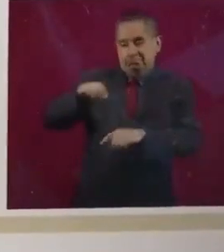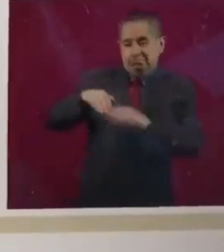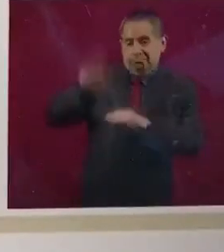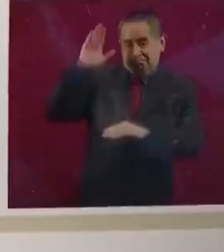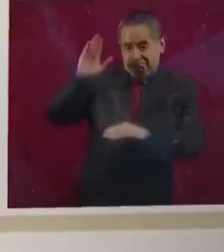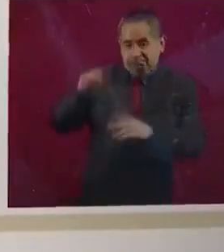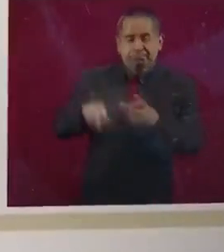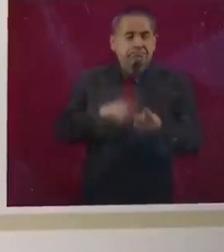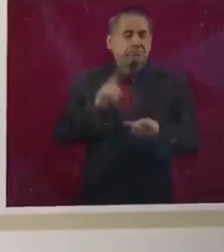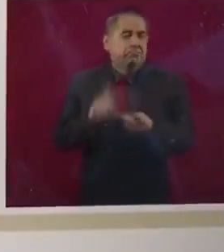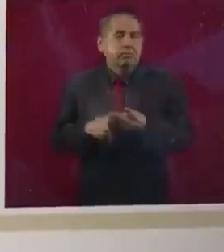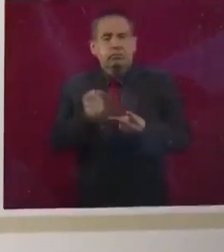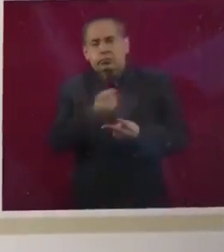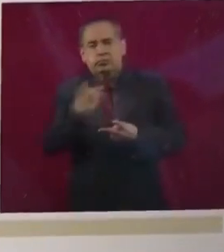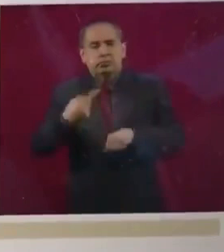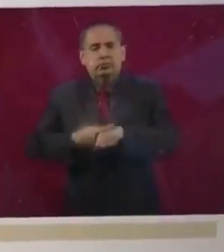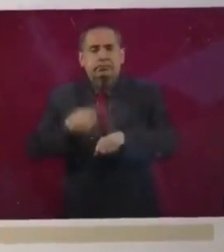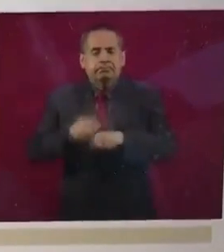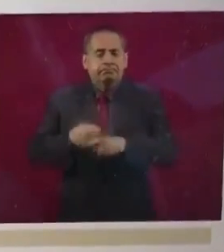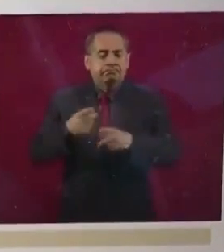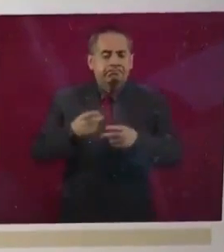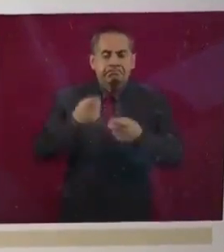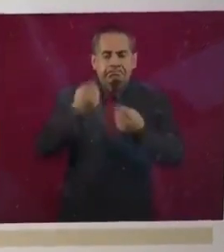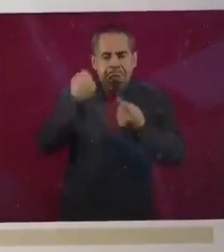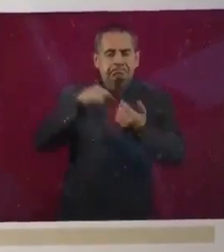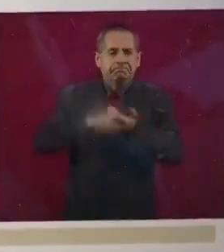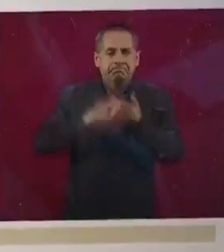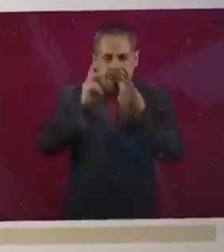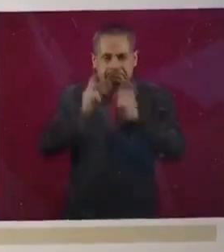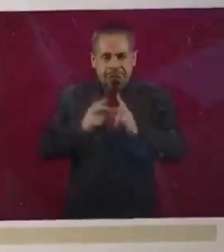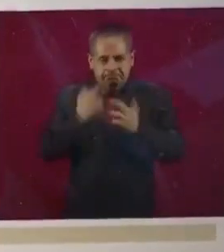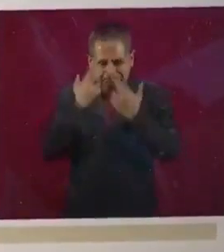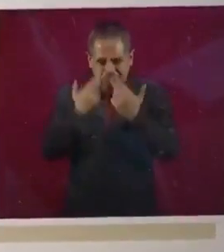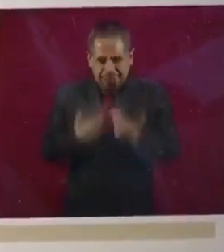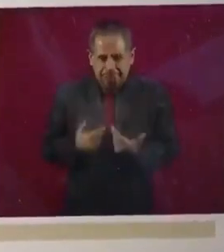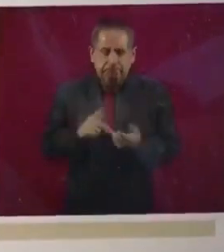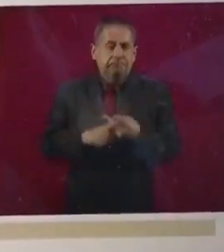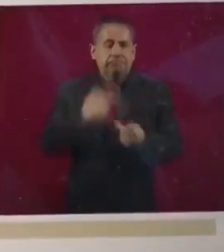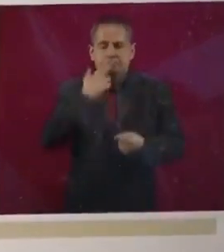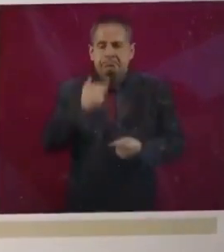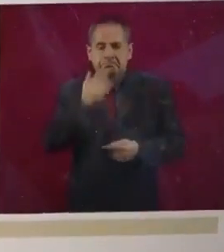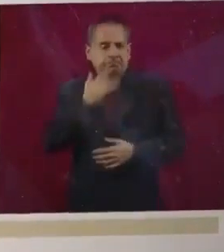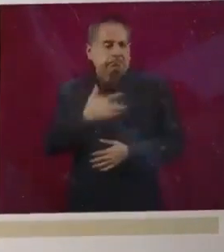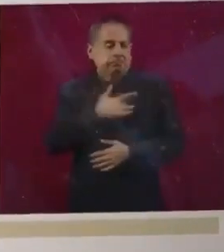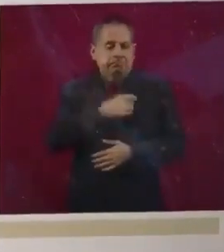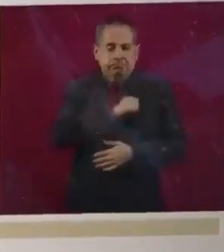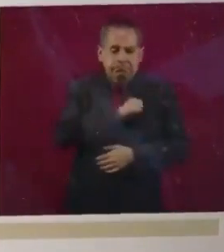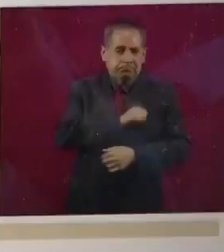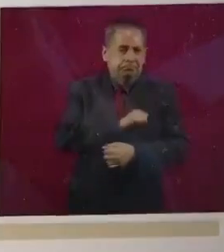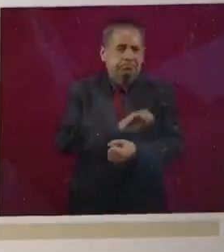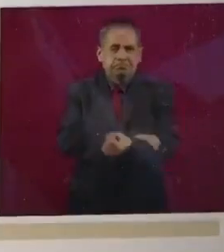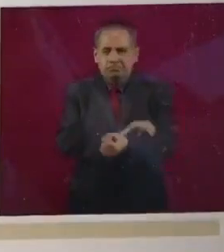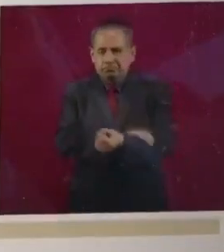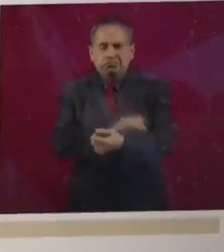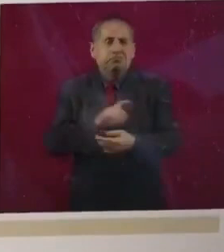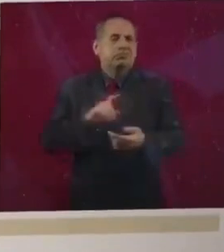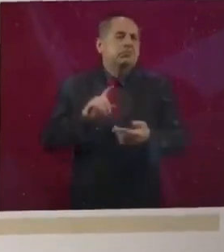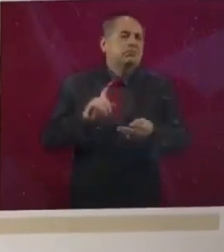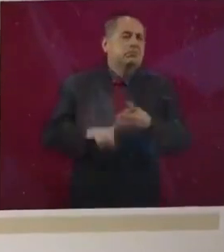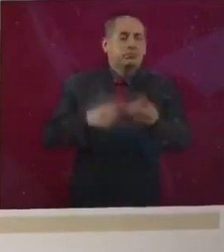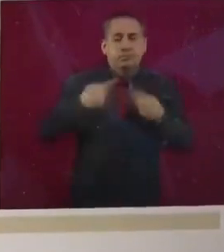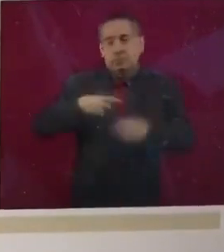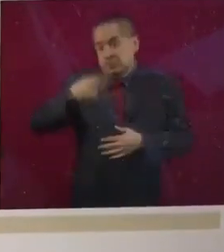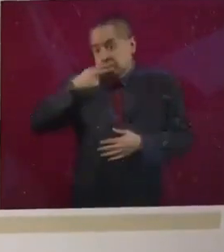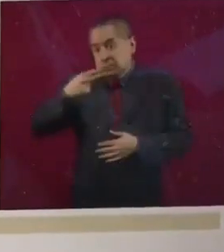personas que tienen ciertas enfermedades crónicas, diabetes, hipertensión, obesidad, personas que fuman.